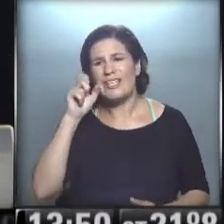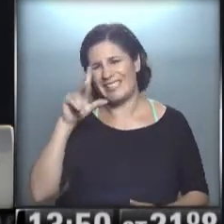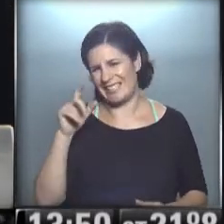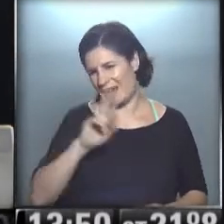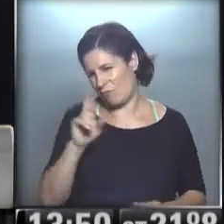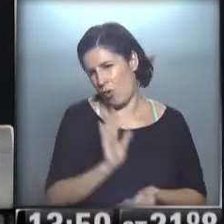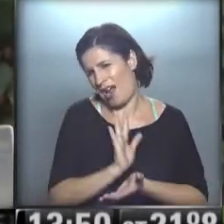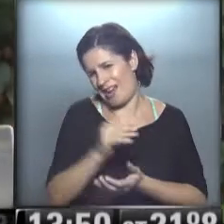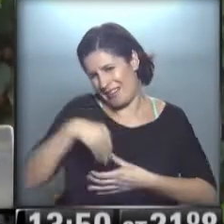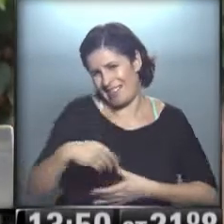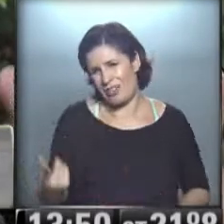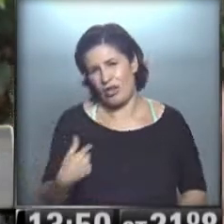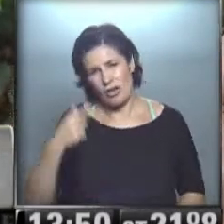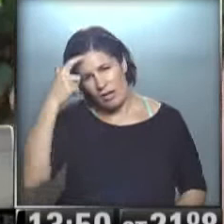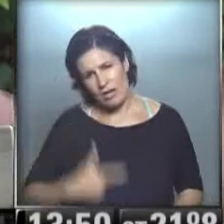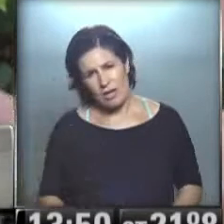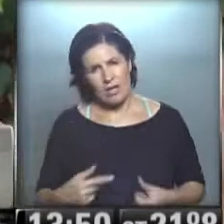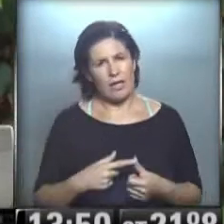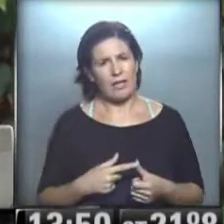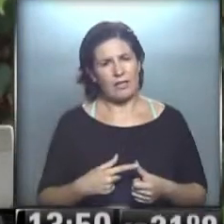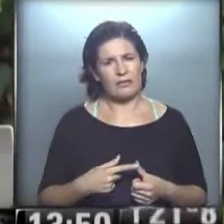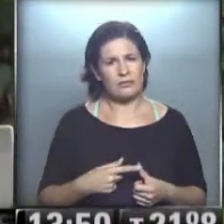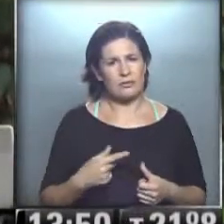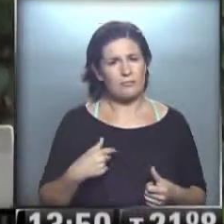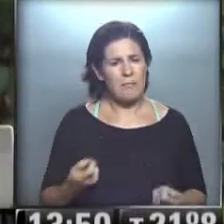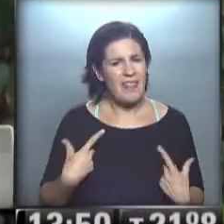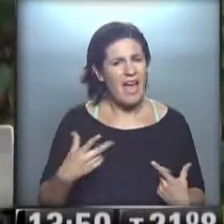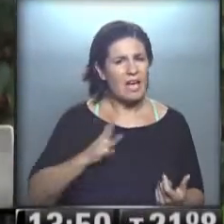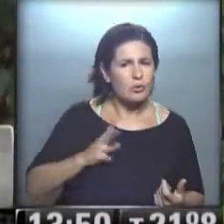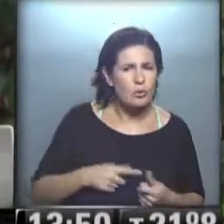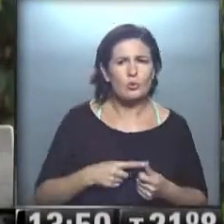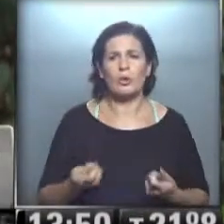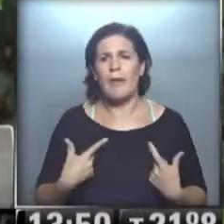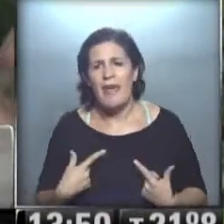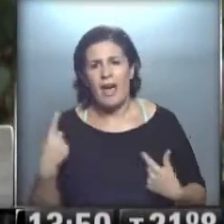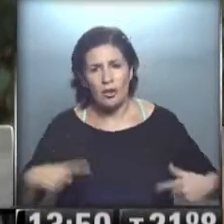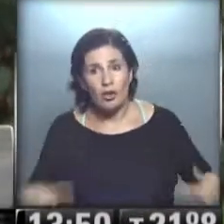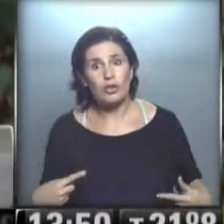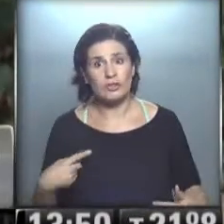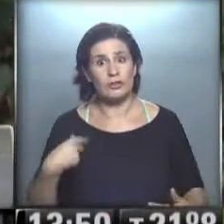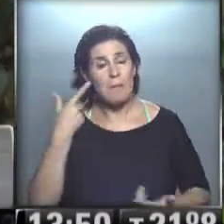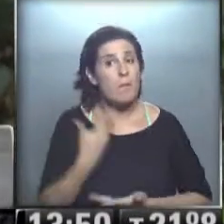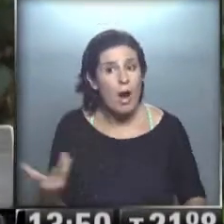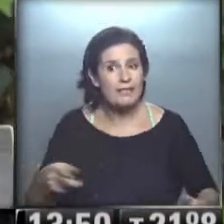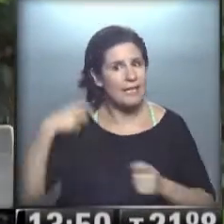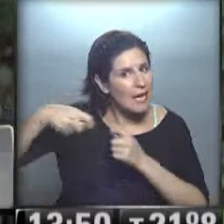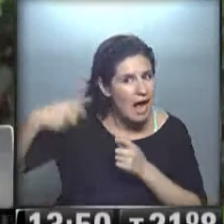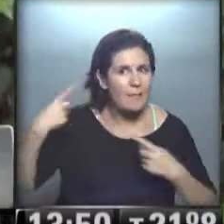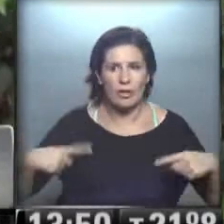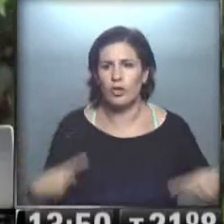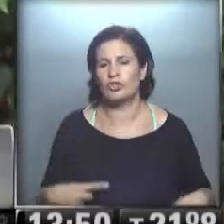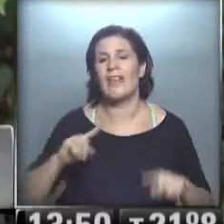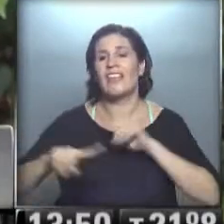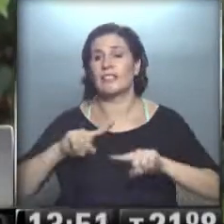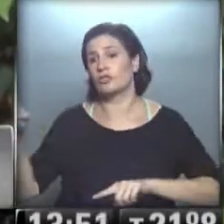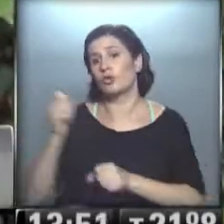en fijarme si esto asusta. O sea, era más el tránsito y eso generaba más la puesta de cámara, más el trabajo de Martín, se